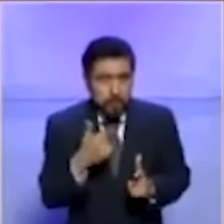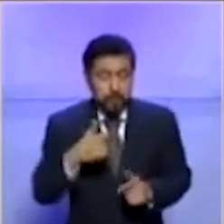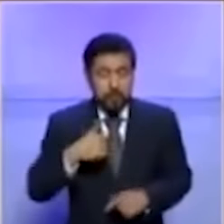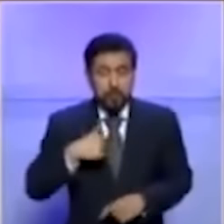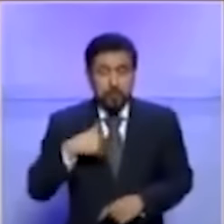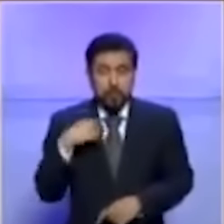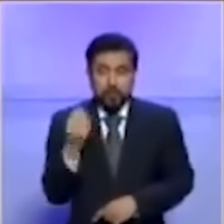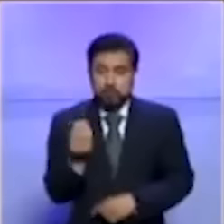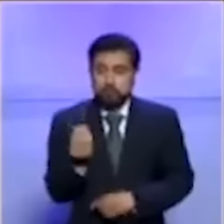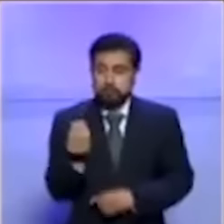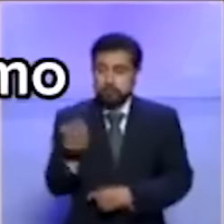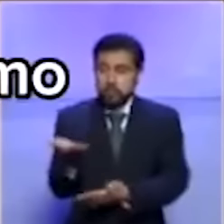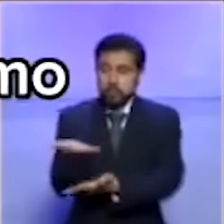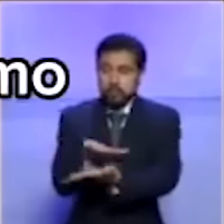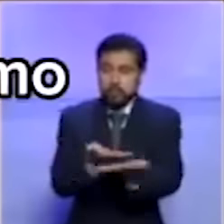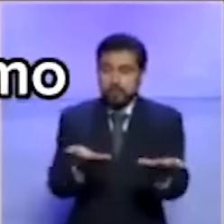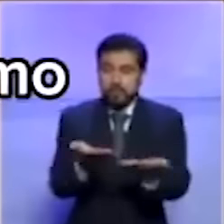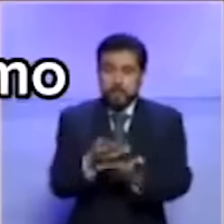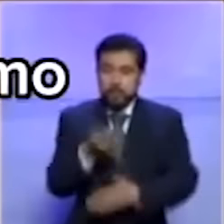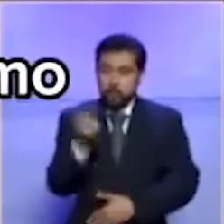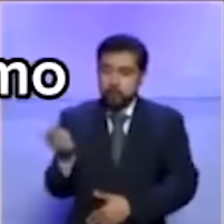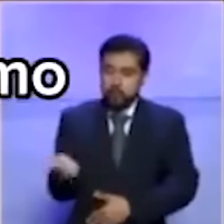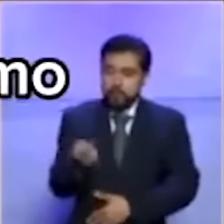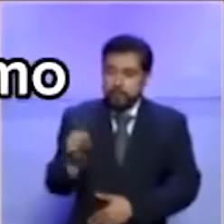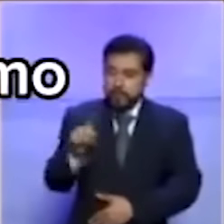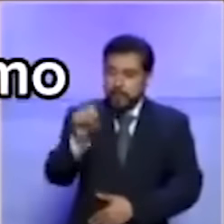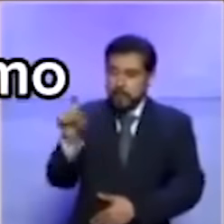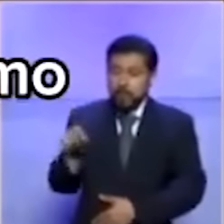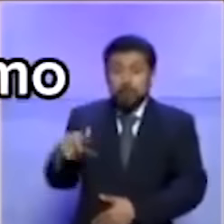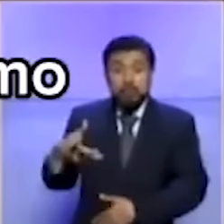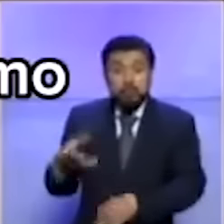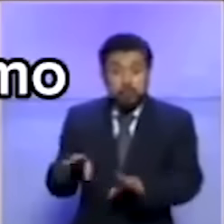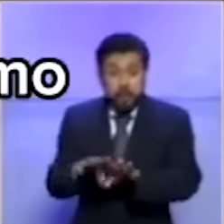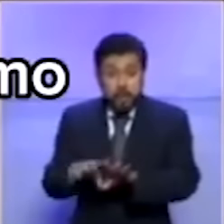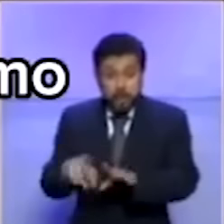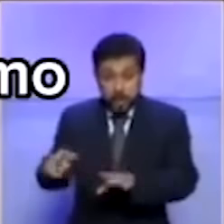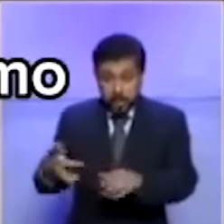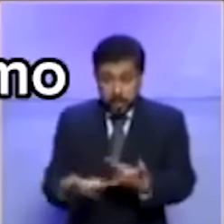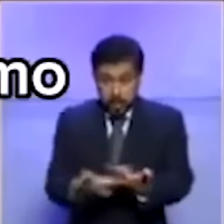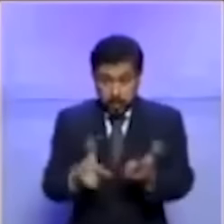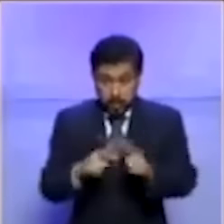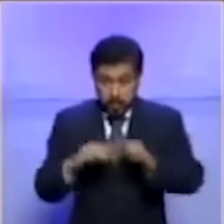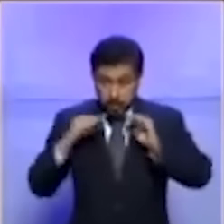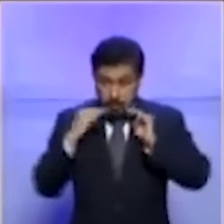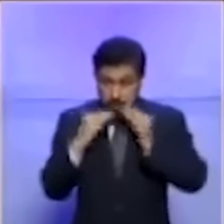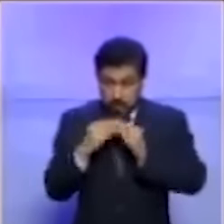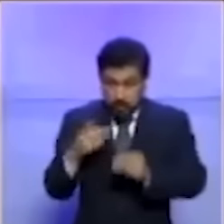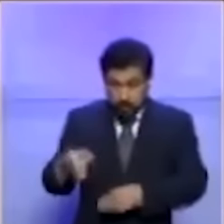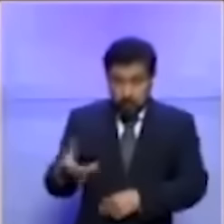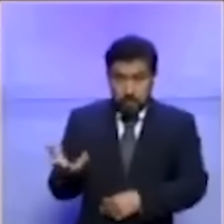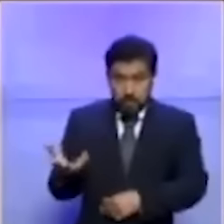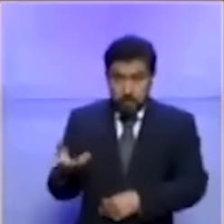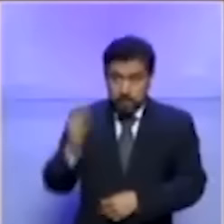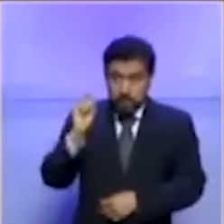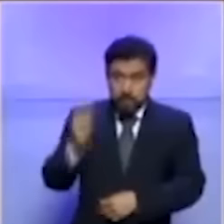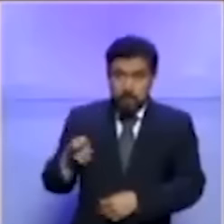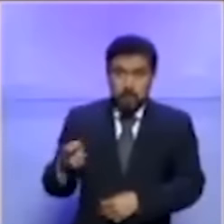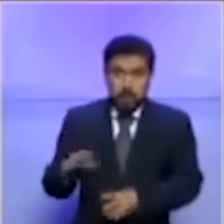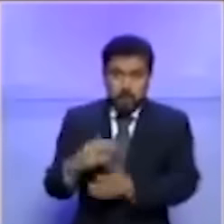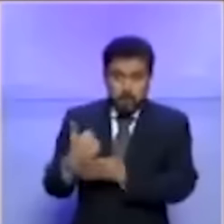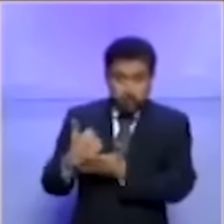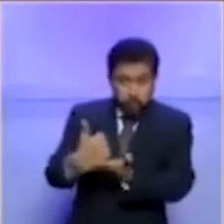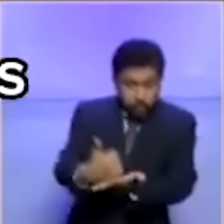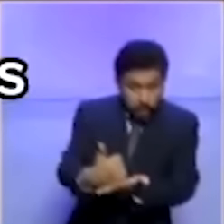a modo de reflexión es el crimen organizado un autor autónomo o es un